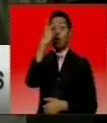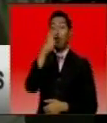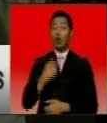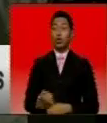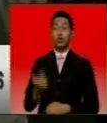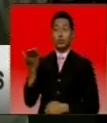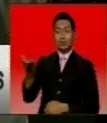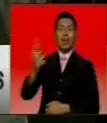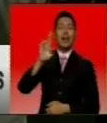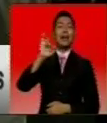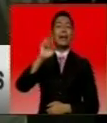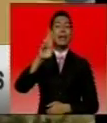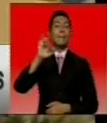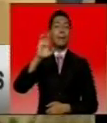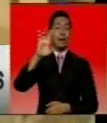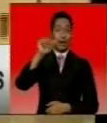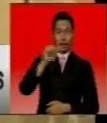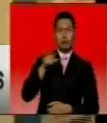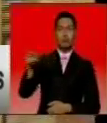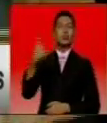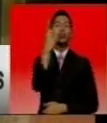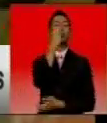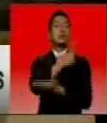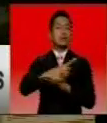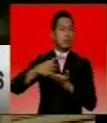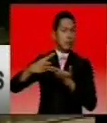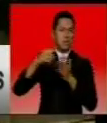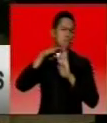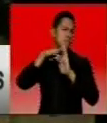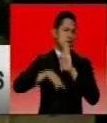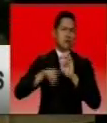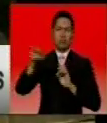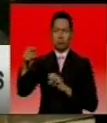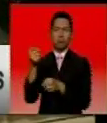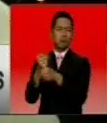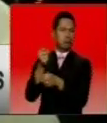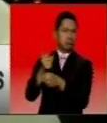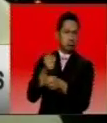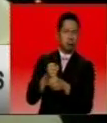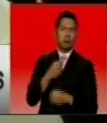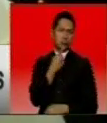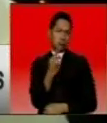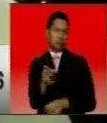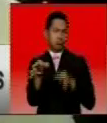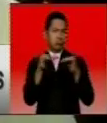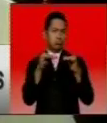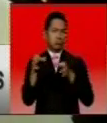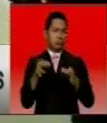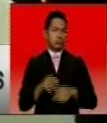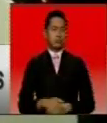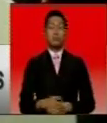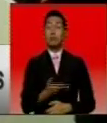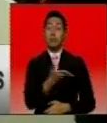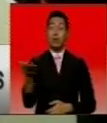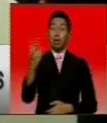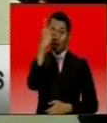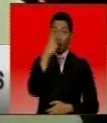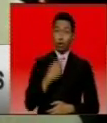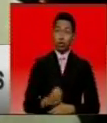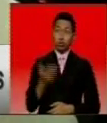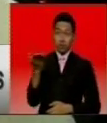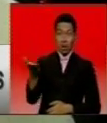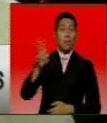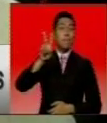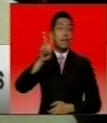Riviera. En el lugar permanecieron menos de una semana, según nos relató un trabajador. Ellas se hospedaron en el hostal desde